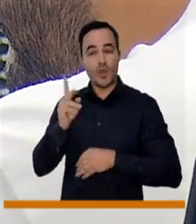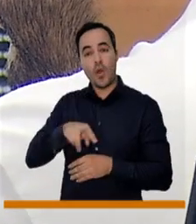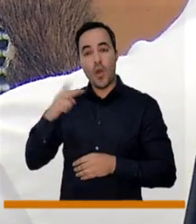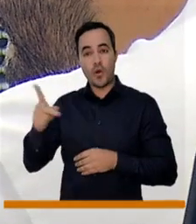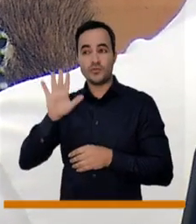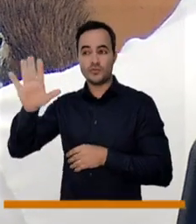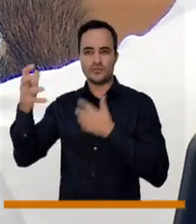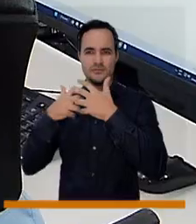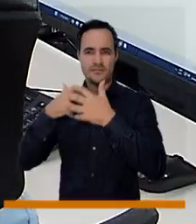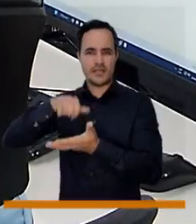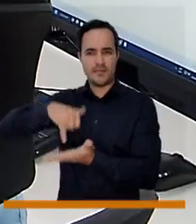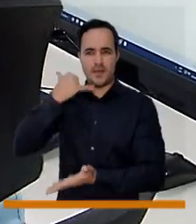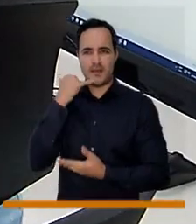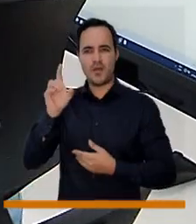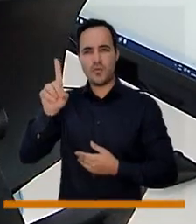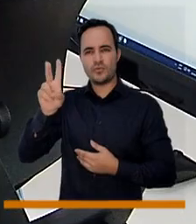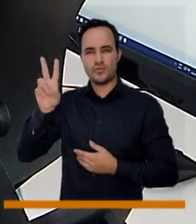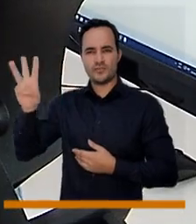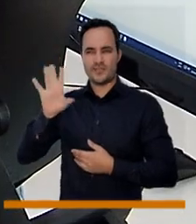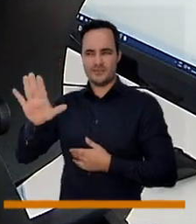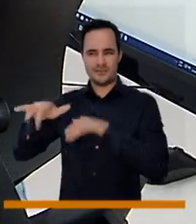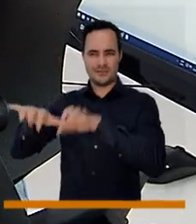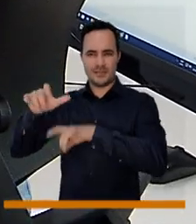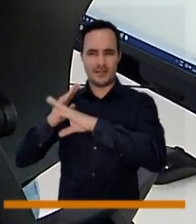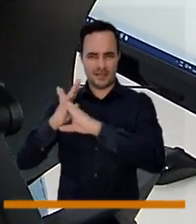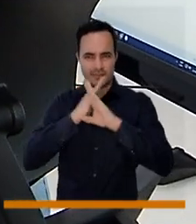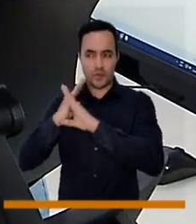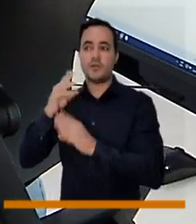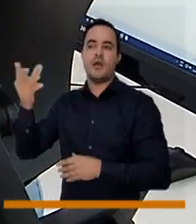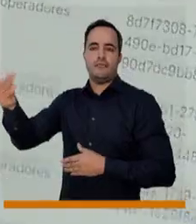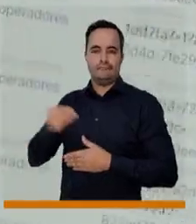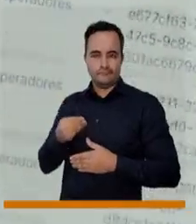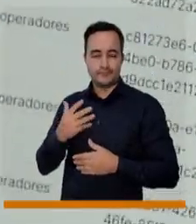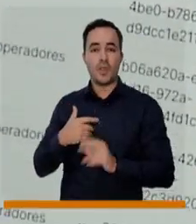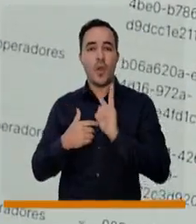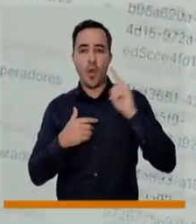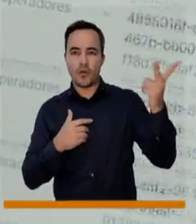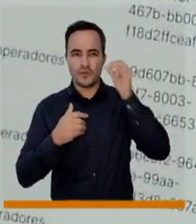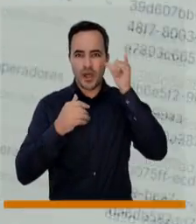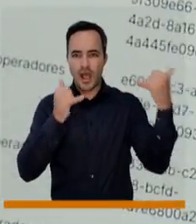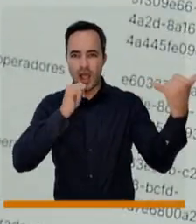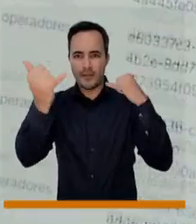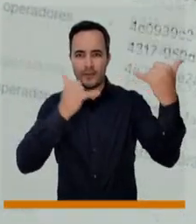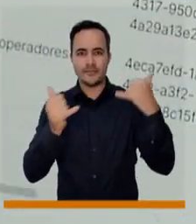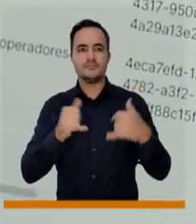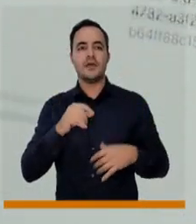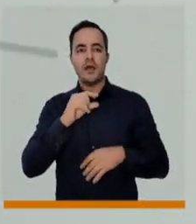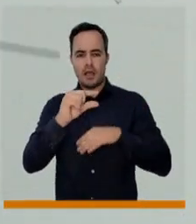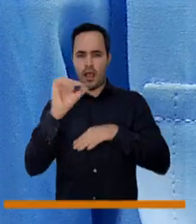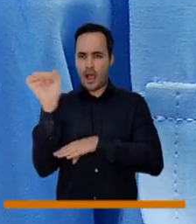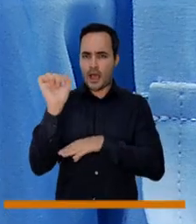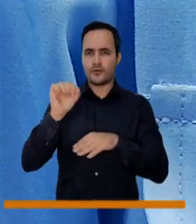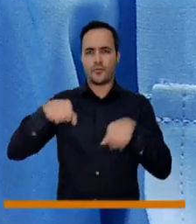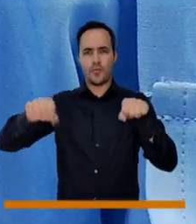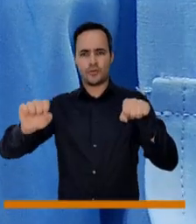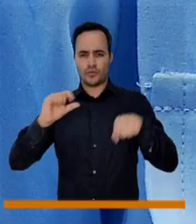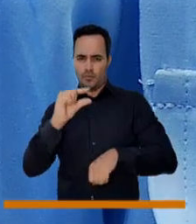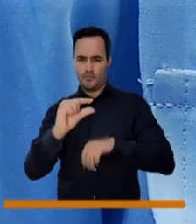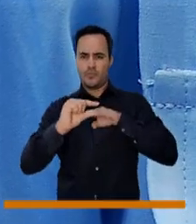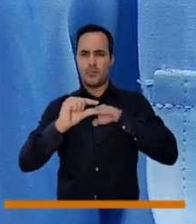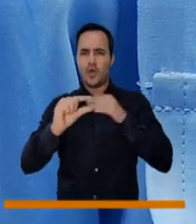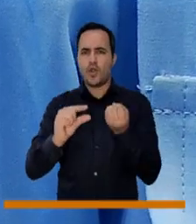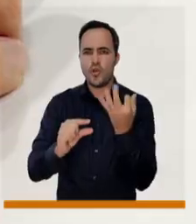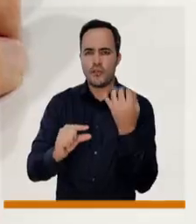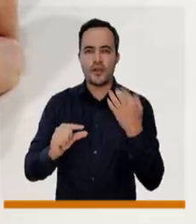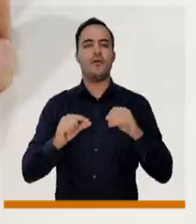provienen además del sistema 123 de la Secretaría de Seguridad, las cámaras LPR que son lecturas de placas y